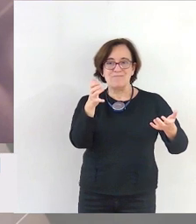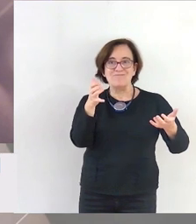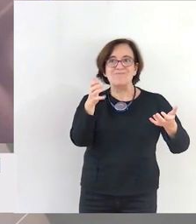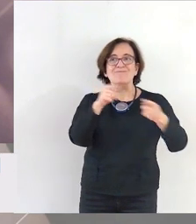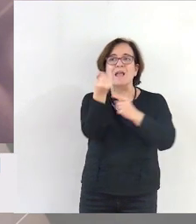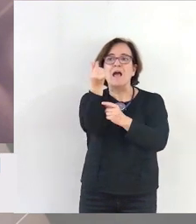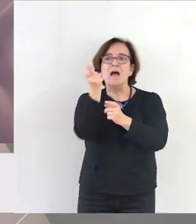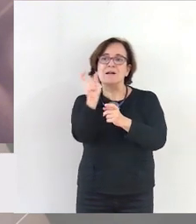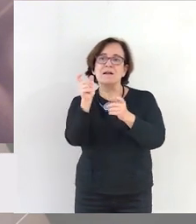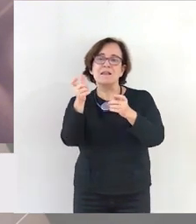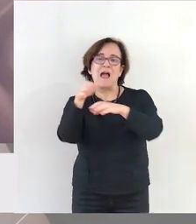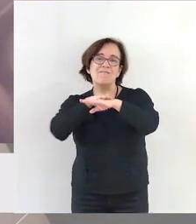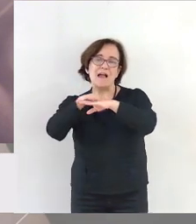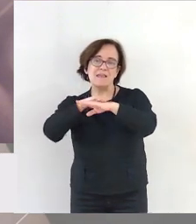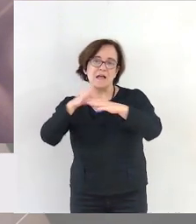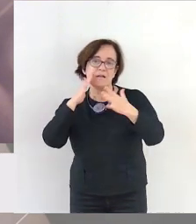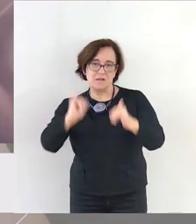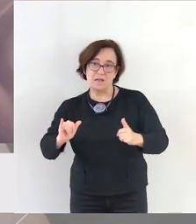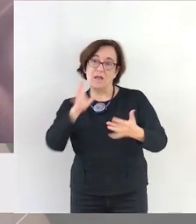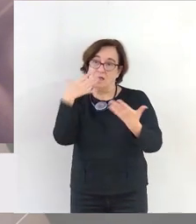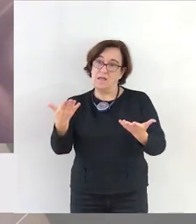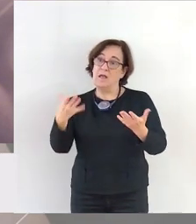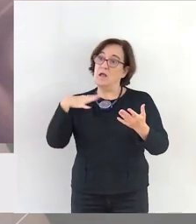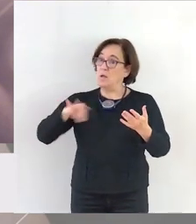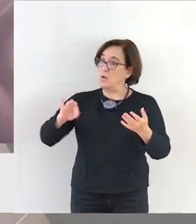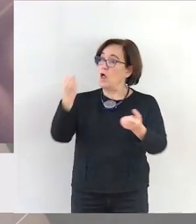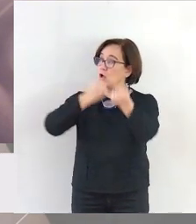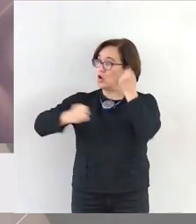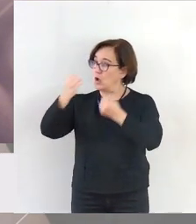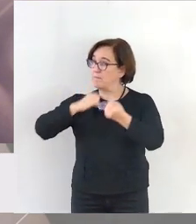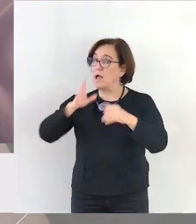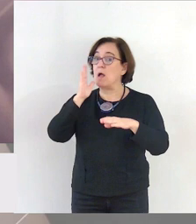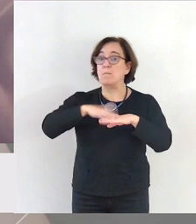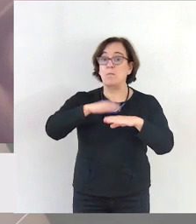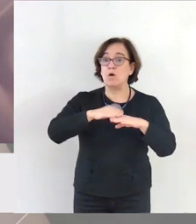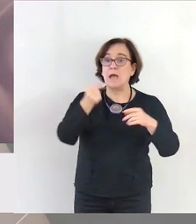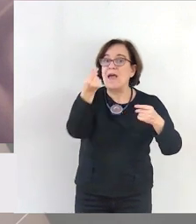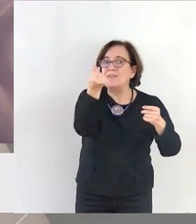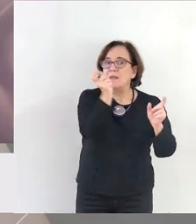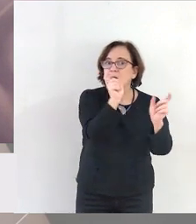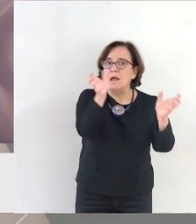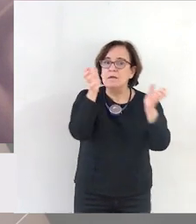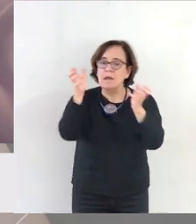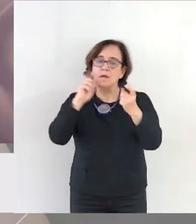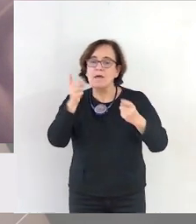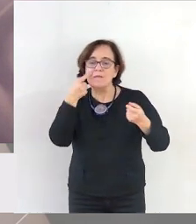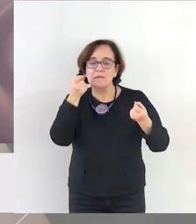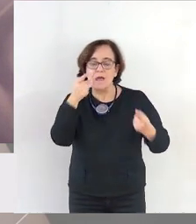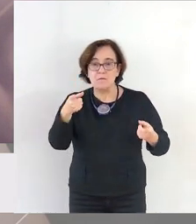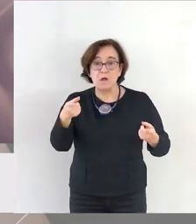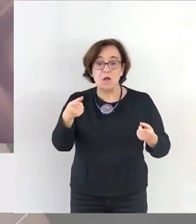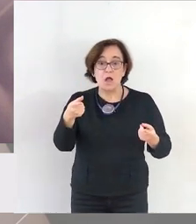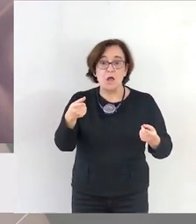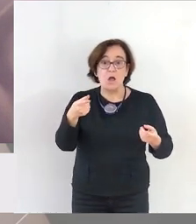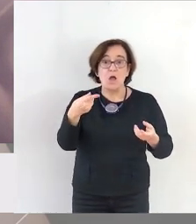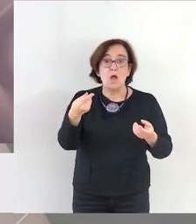para poner igual que estamos hablando de renta básica económica Por qué Porque de lo que se trata es de darse cuenta que el consumo de